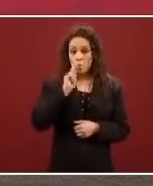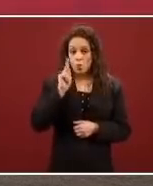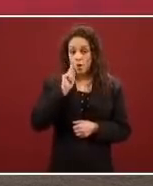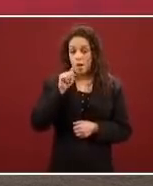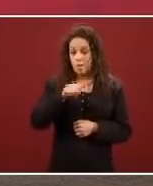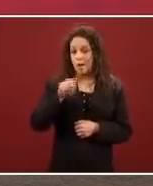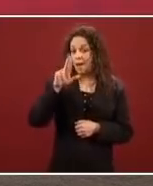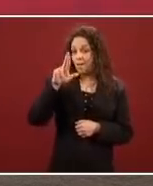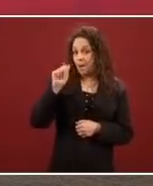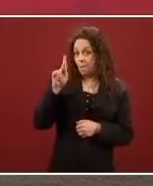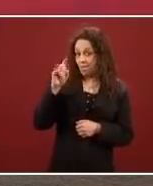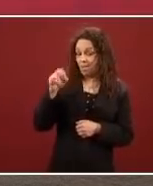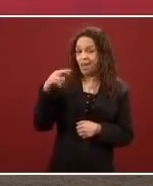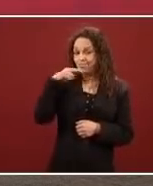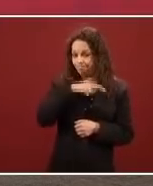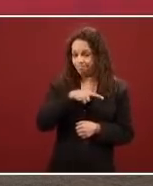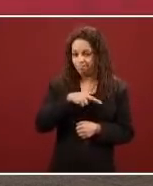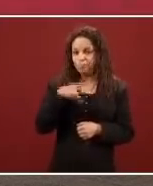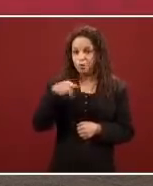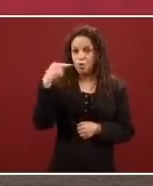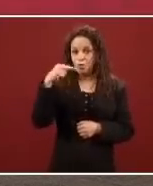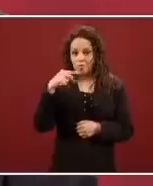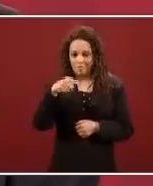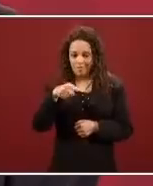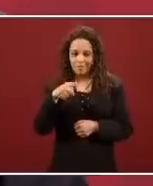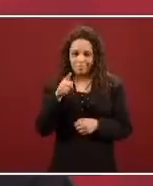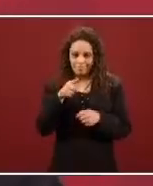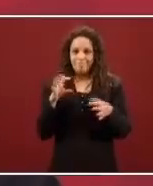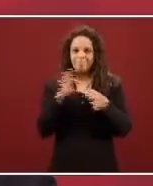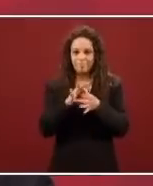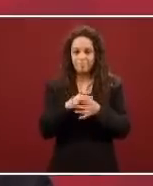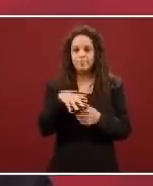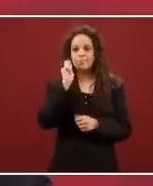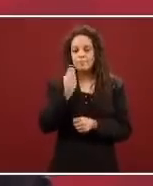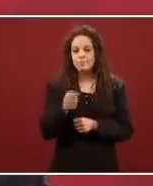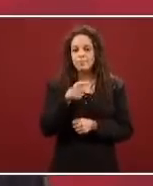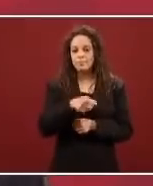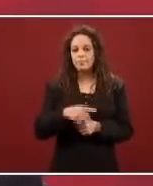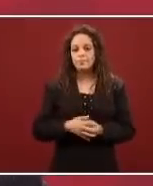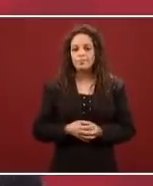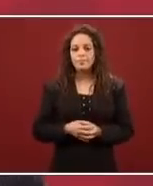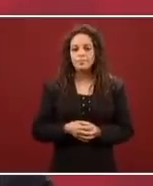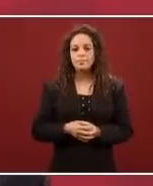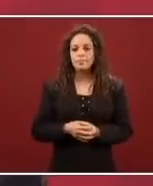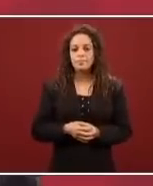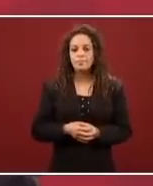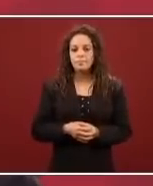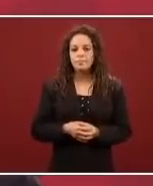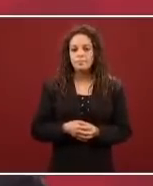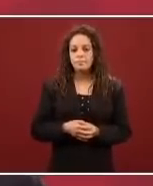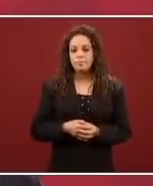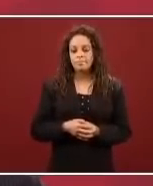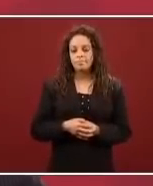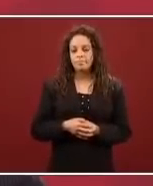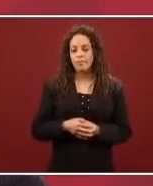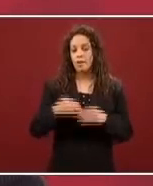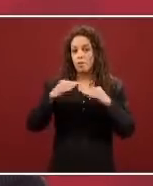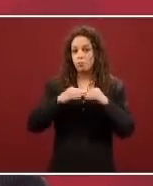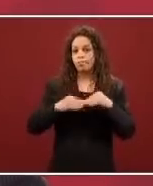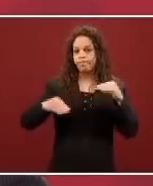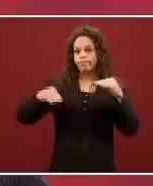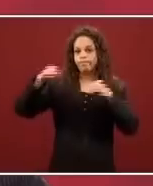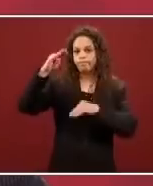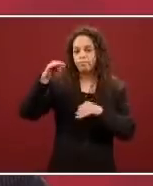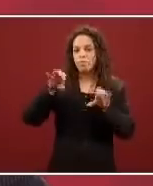importante mencionarla. Como su nombre los dice, las pruebas rápidas están enfocadas a una alta sensibilidad. O